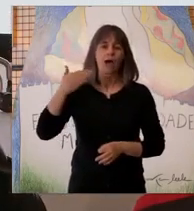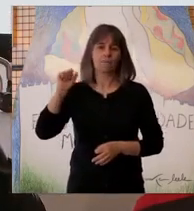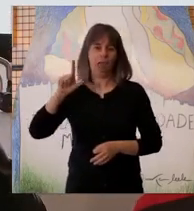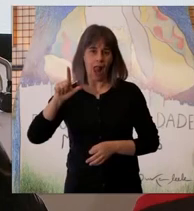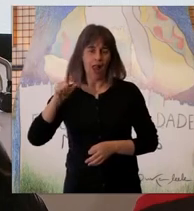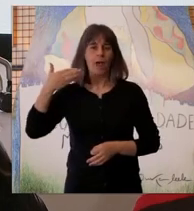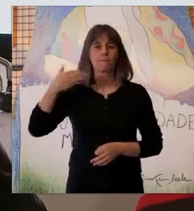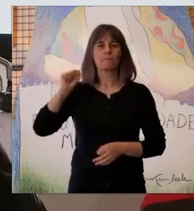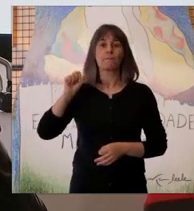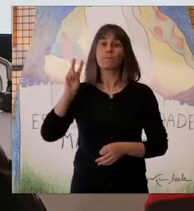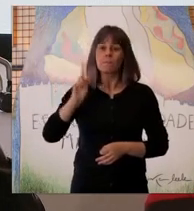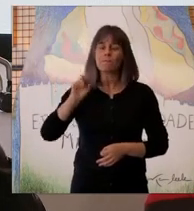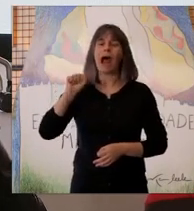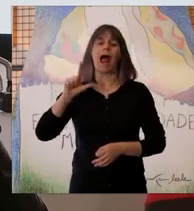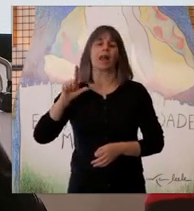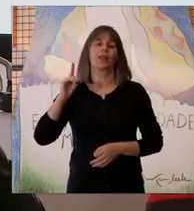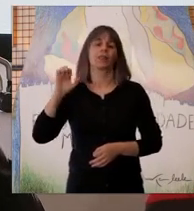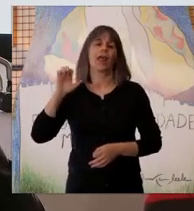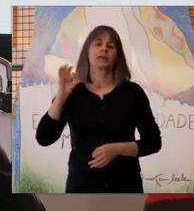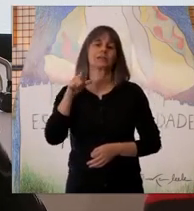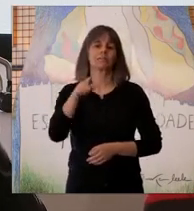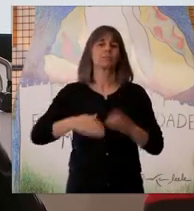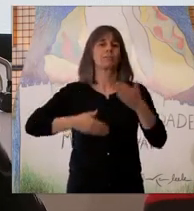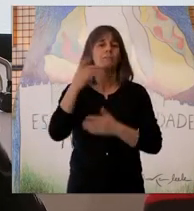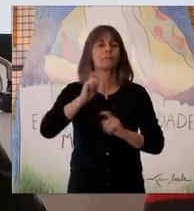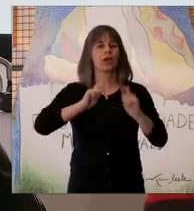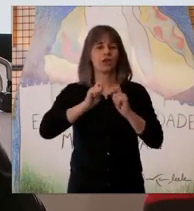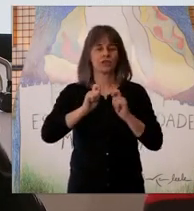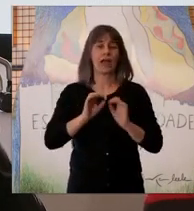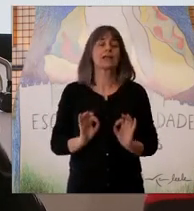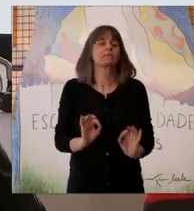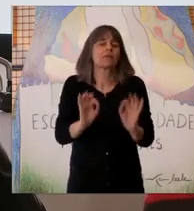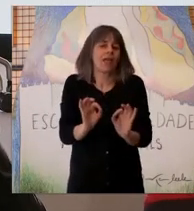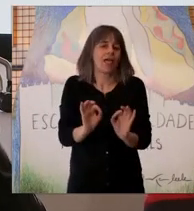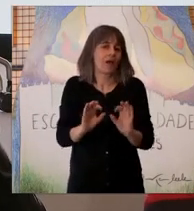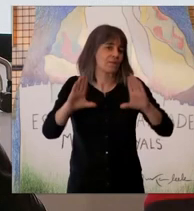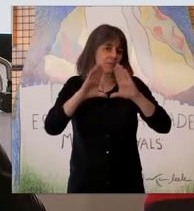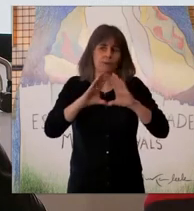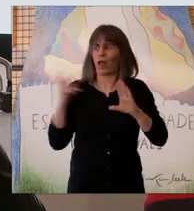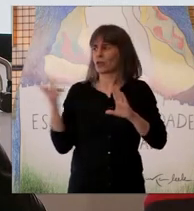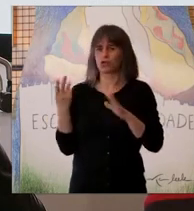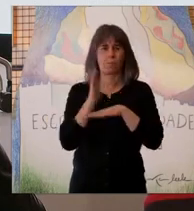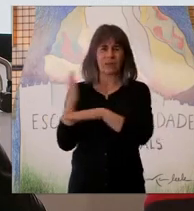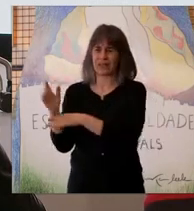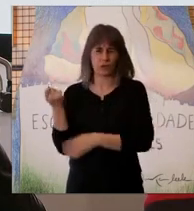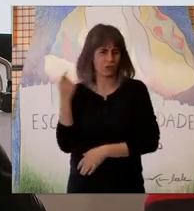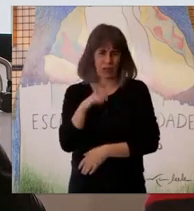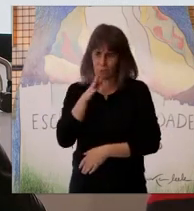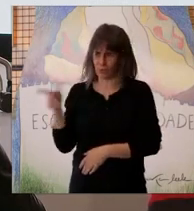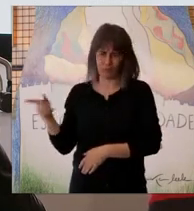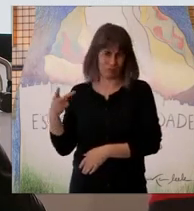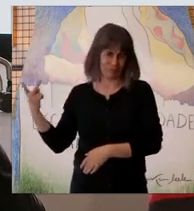Valdez periodista especializada en feminismo estoy haciendo yo creo que estas dos no necesitan presentación para nada porque son de sobra conocidas pero por